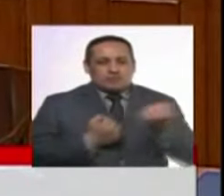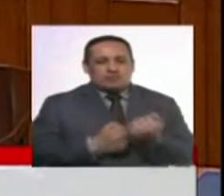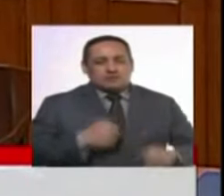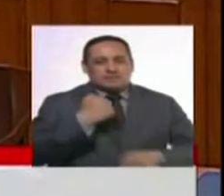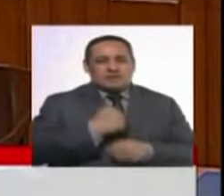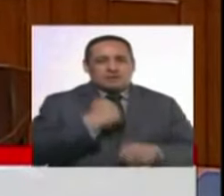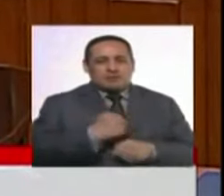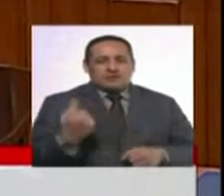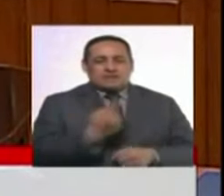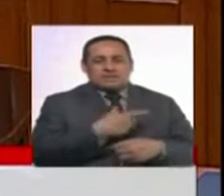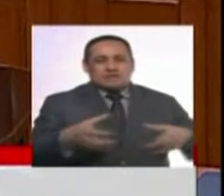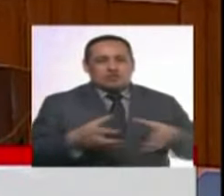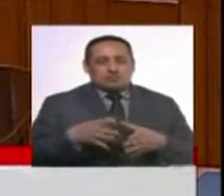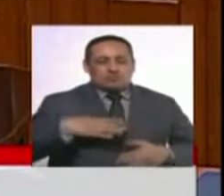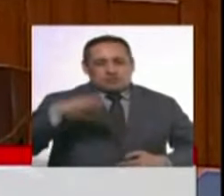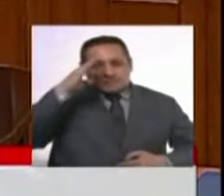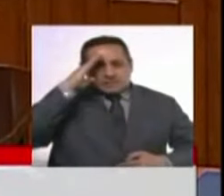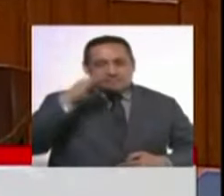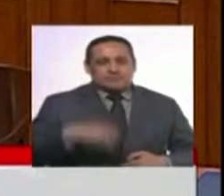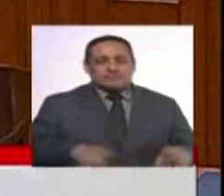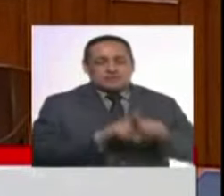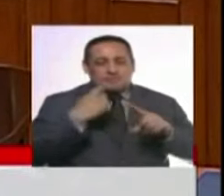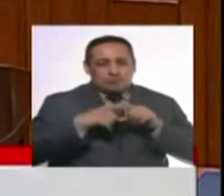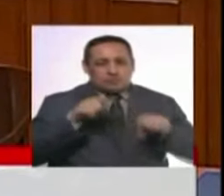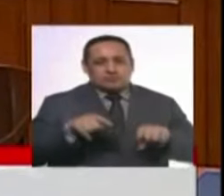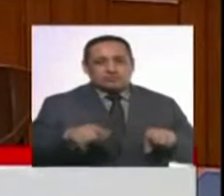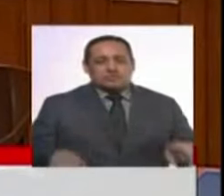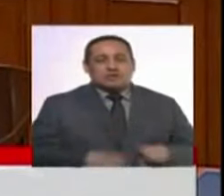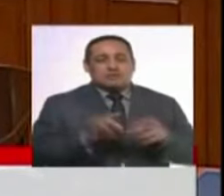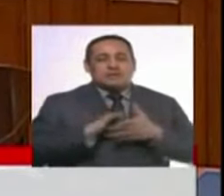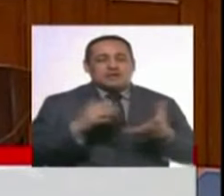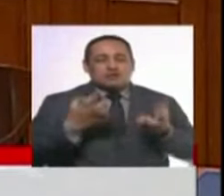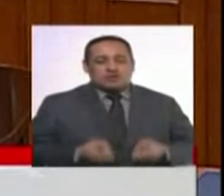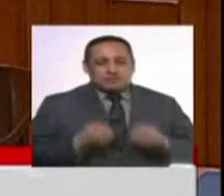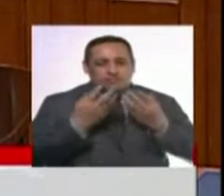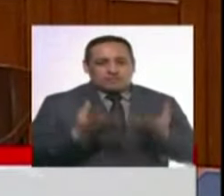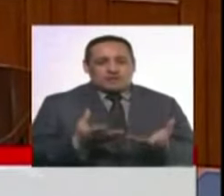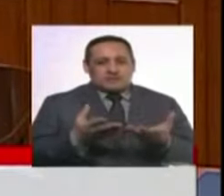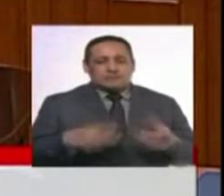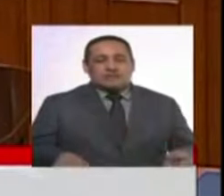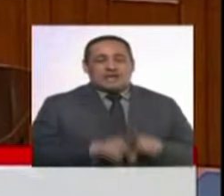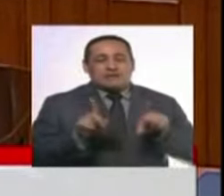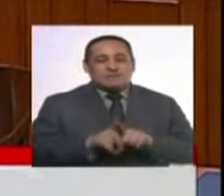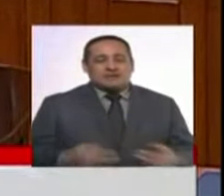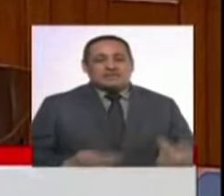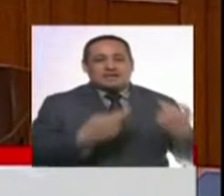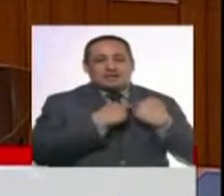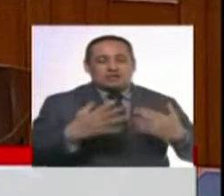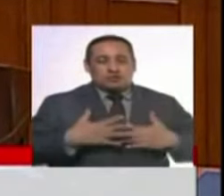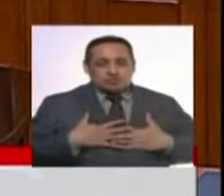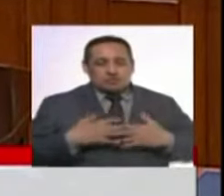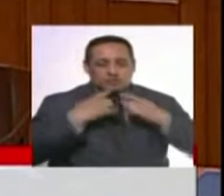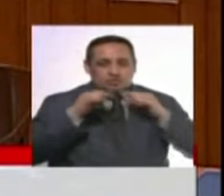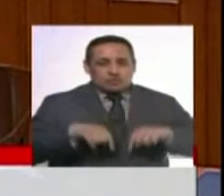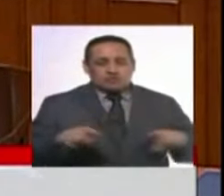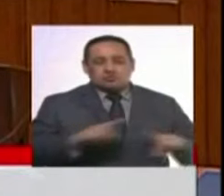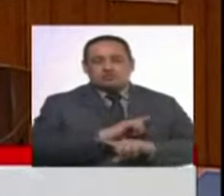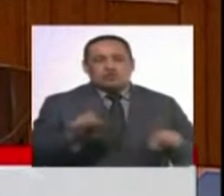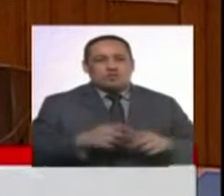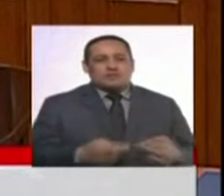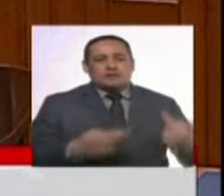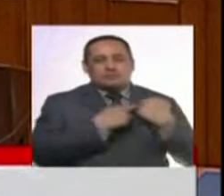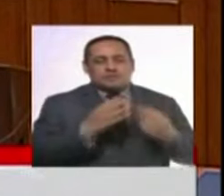la actuación de la institución es por ello se quiere enfatizar que el cargo En el que me encuentro no me